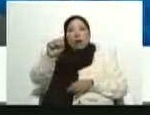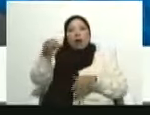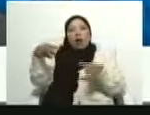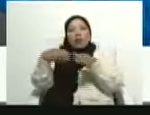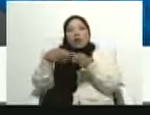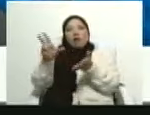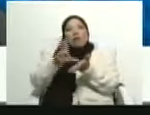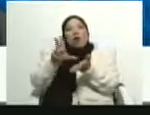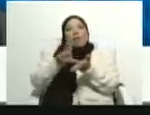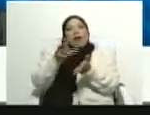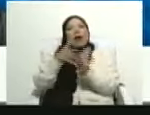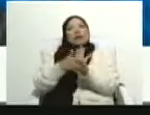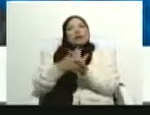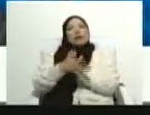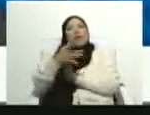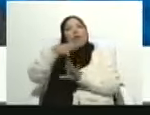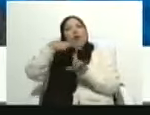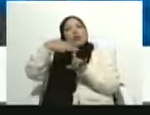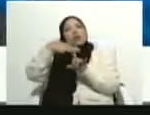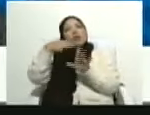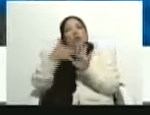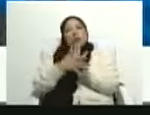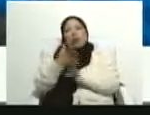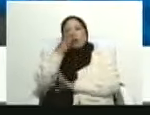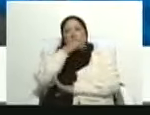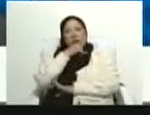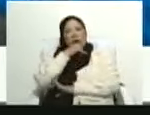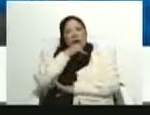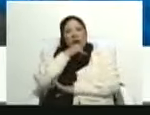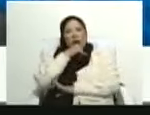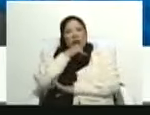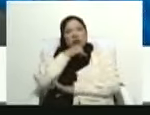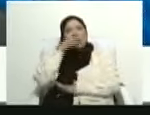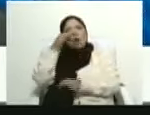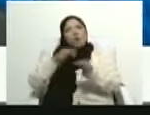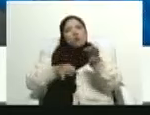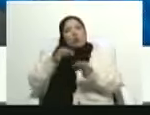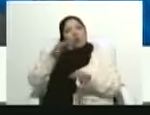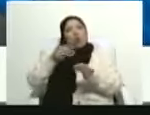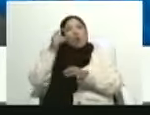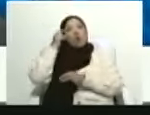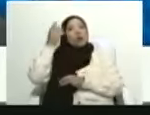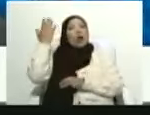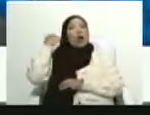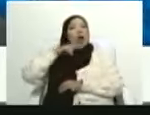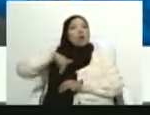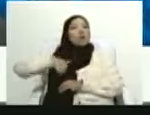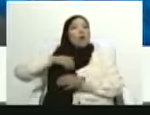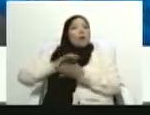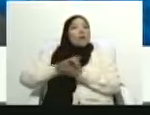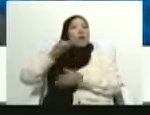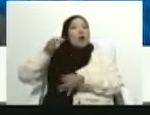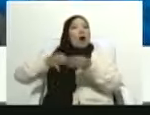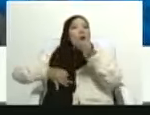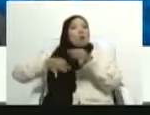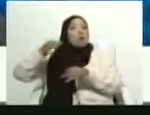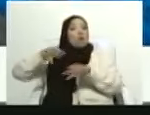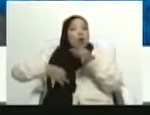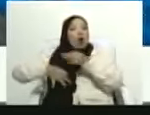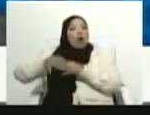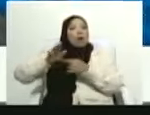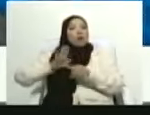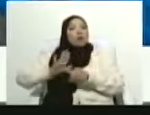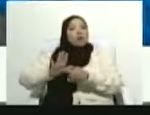de crear una situación inexistente de manera jurídica, y el día de hoy nuestros abogados, nuestros juristas han